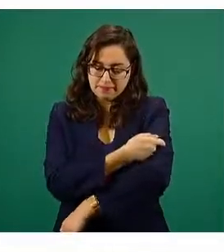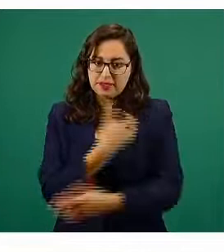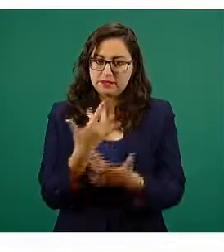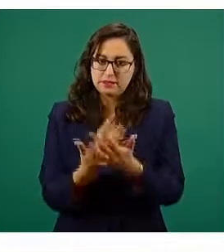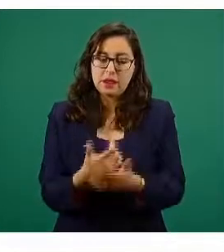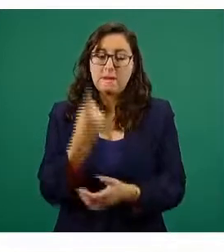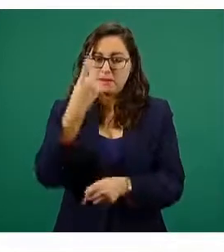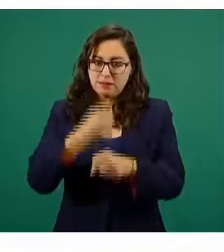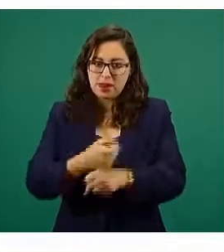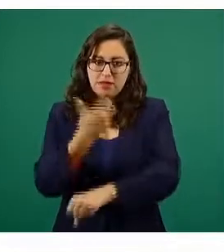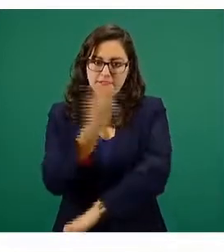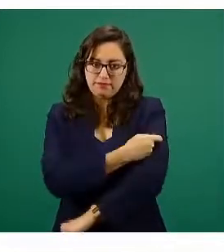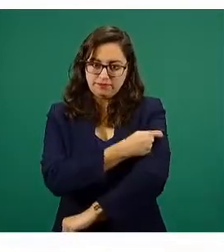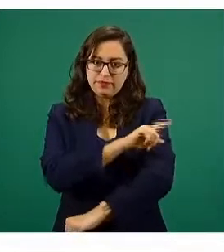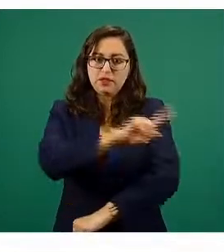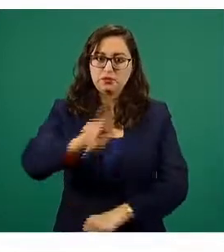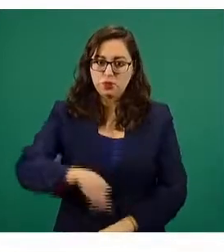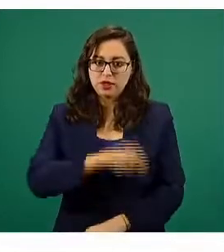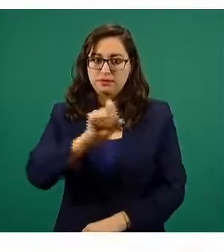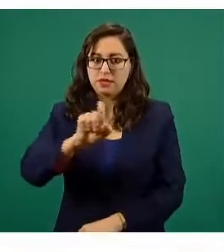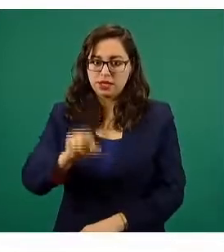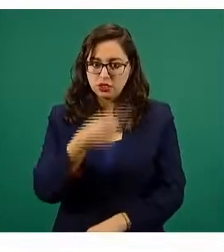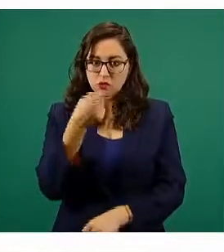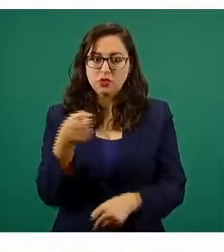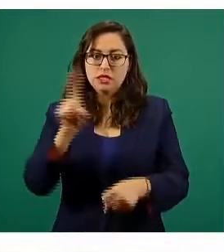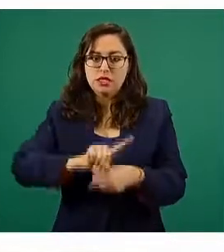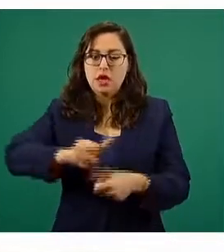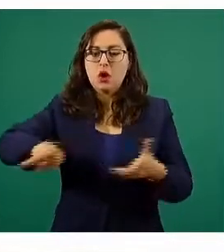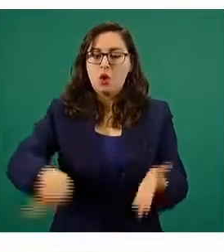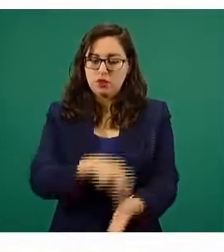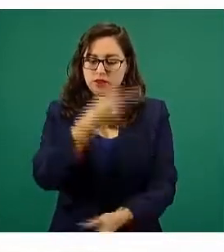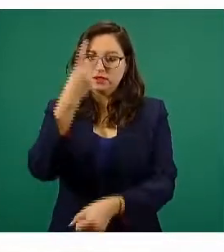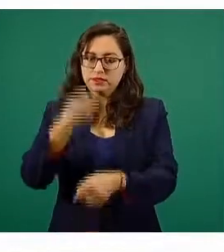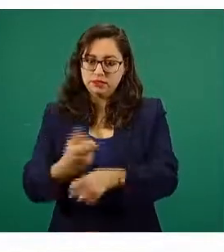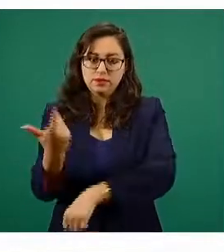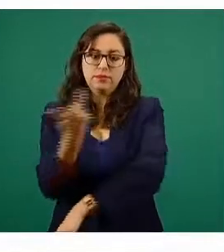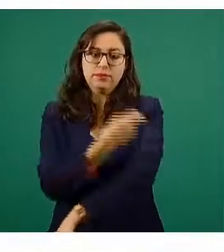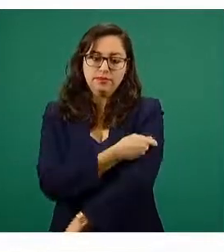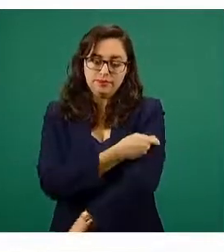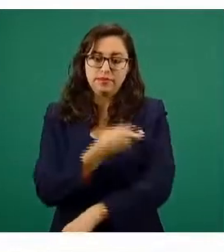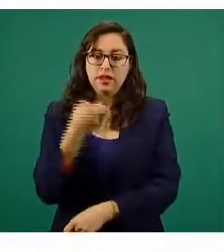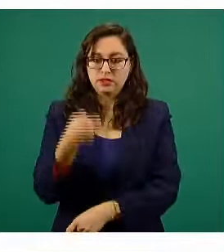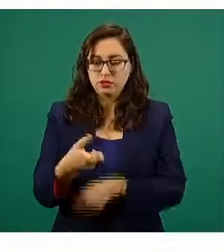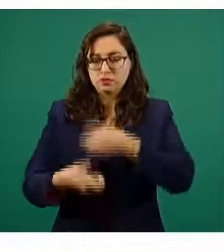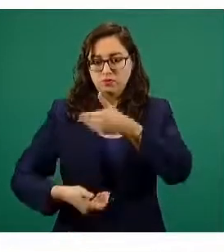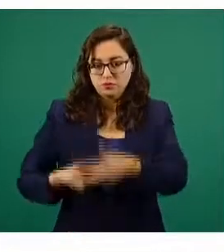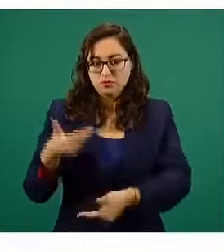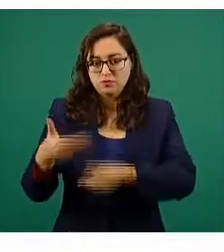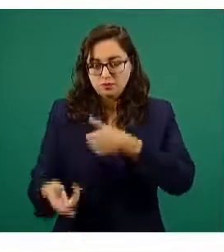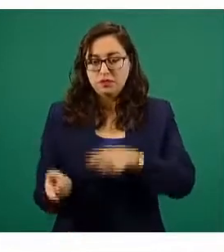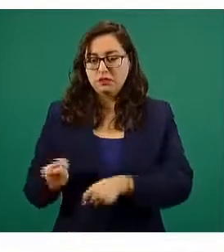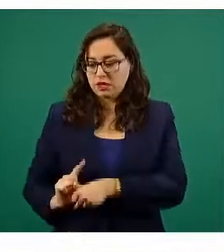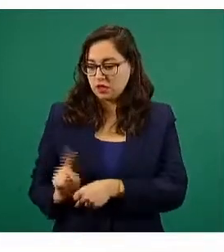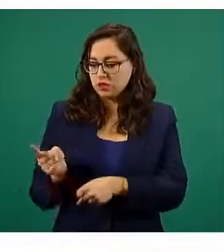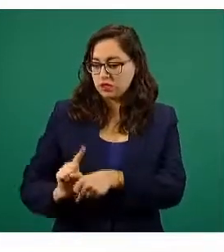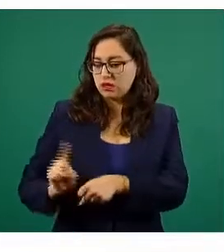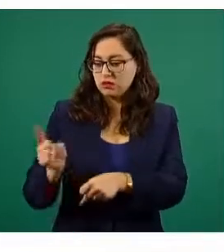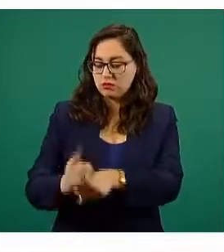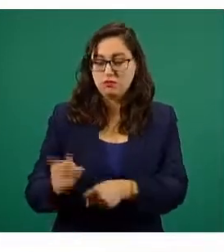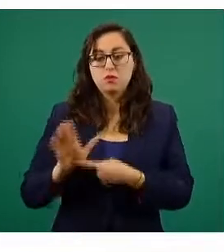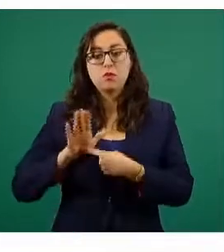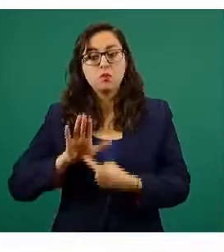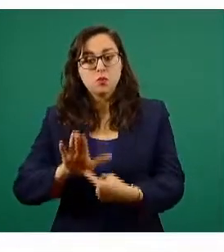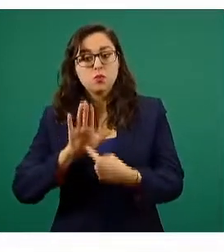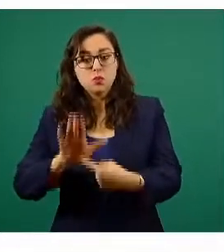promedio. Y vemos el progreso, lo vamos a estar graficando día por día conforme vayamos utilizando esta y posteriormente